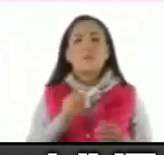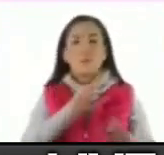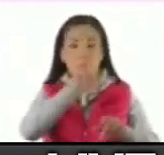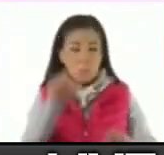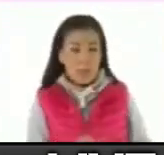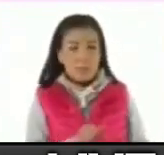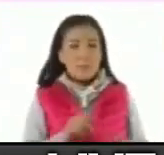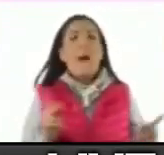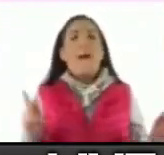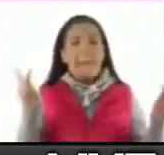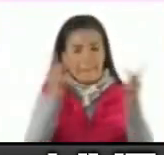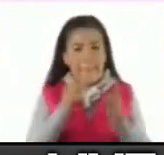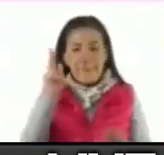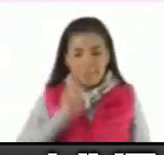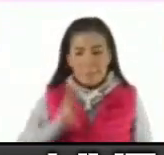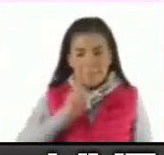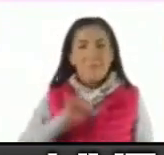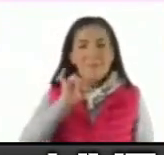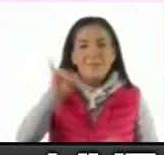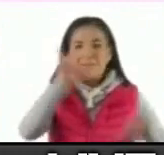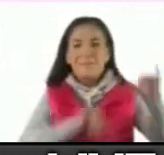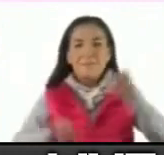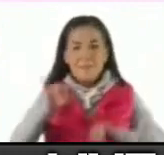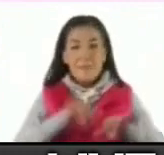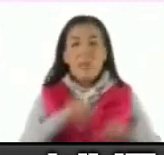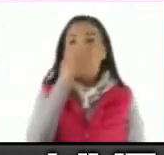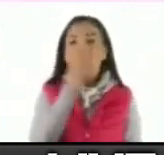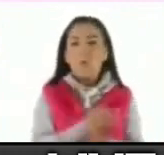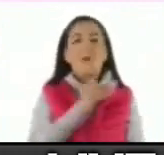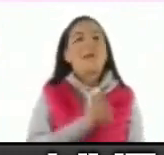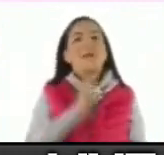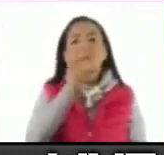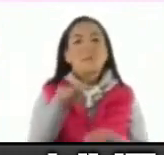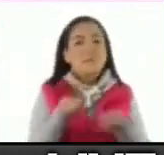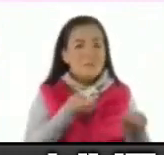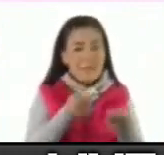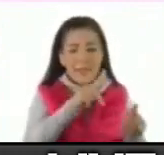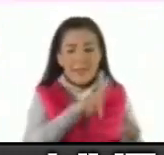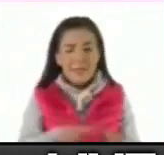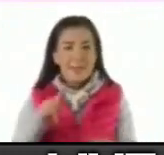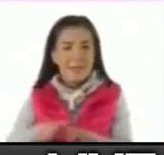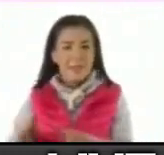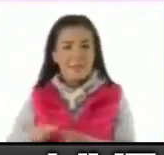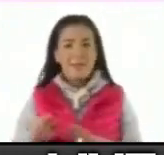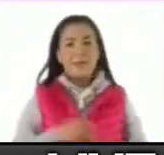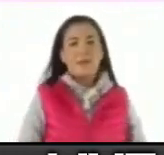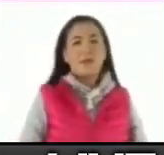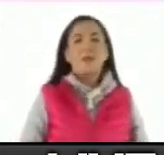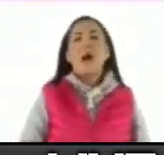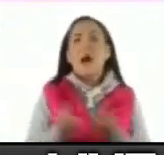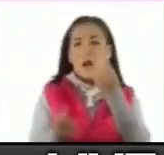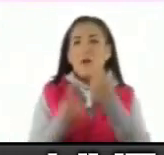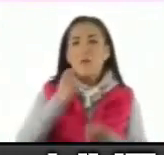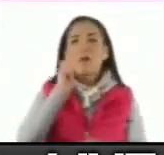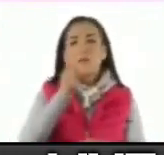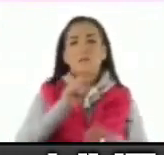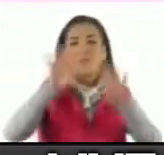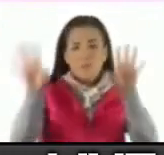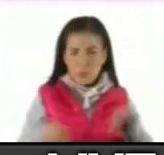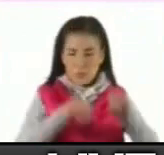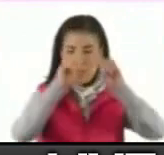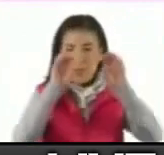de la experimentación. En este rubro es importante el control de variables. Algunos eran llamados